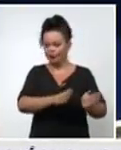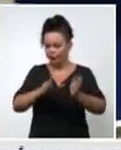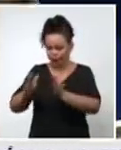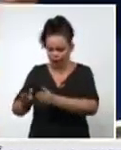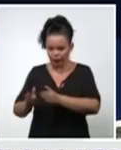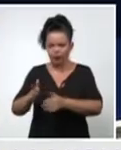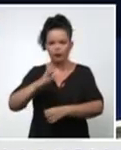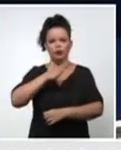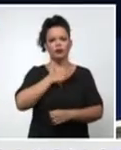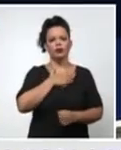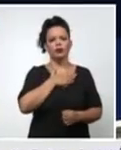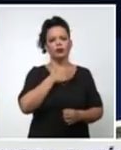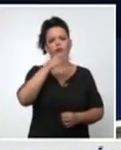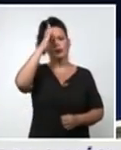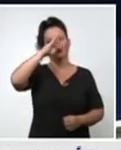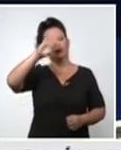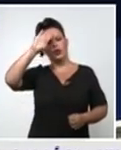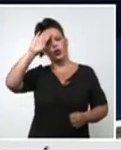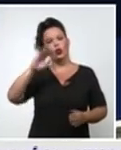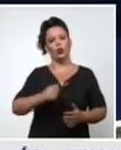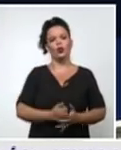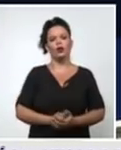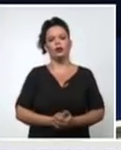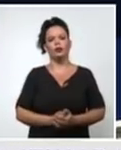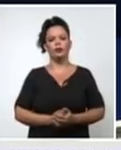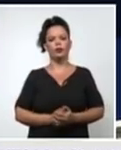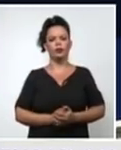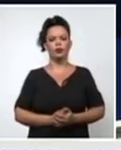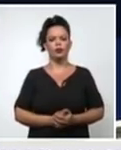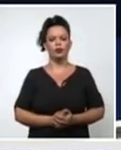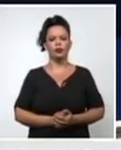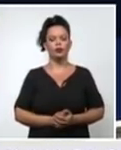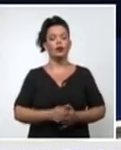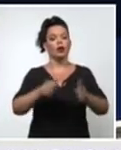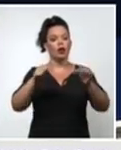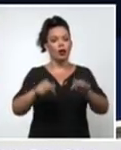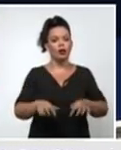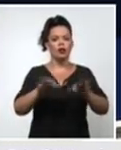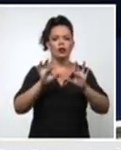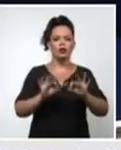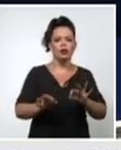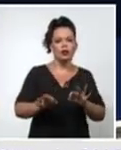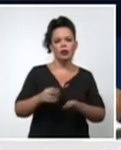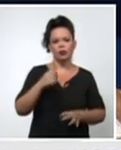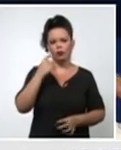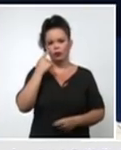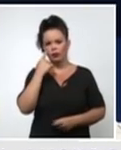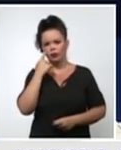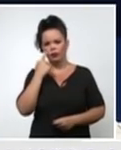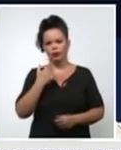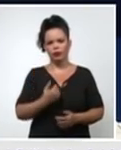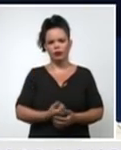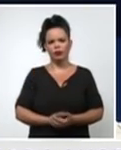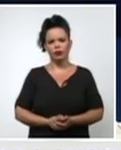que todo nos llama la atención. Hemos